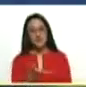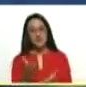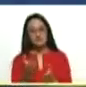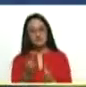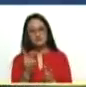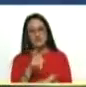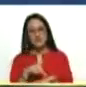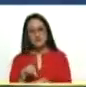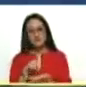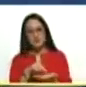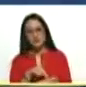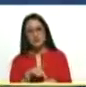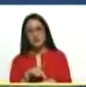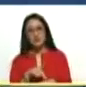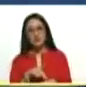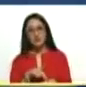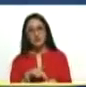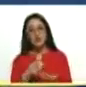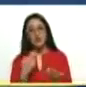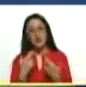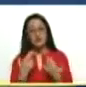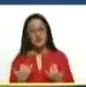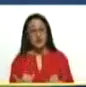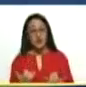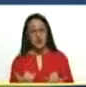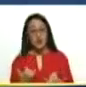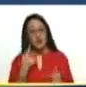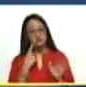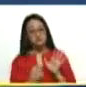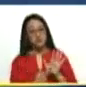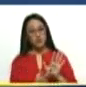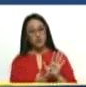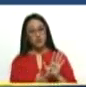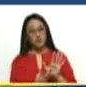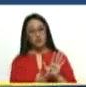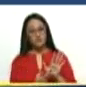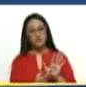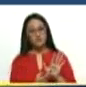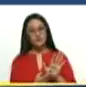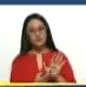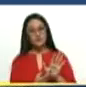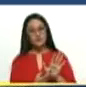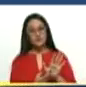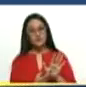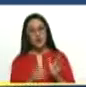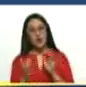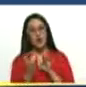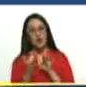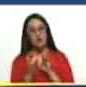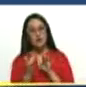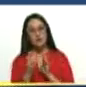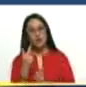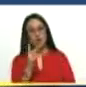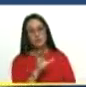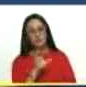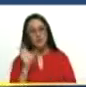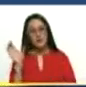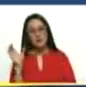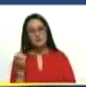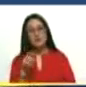participantes. La situación actual nos muestra que los contactos entre ambos países dan